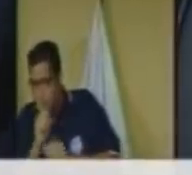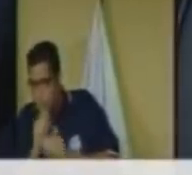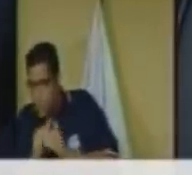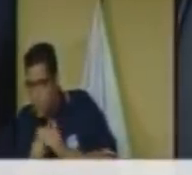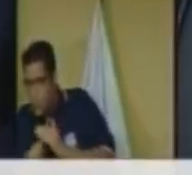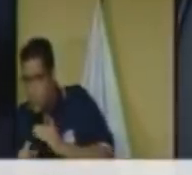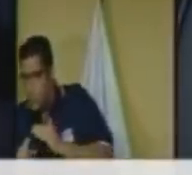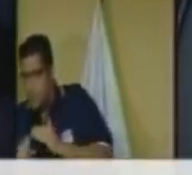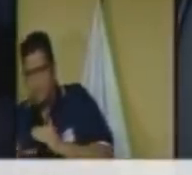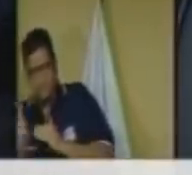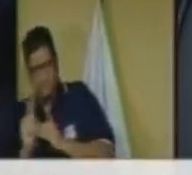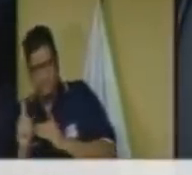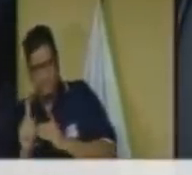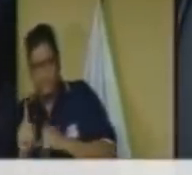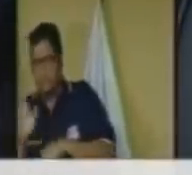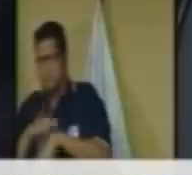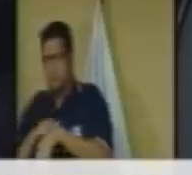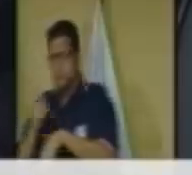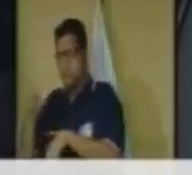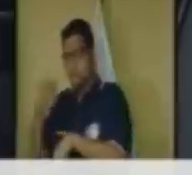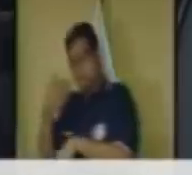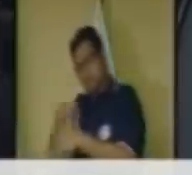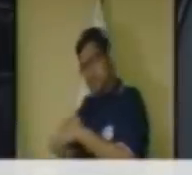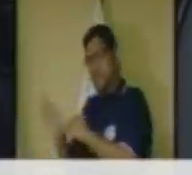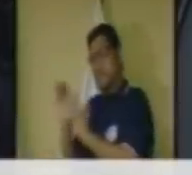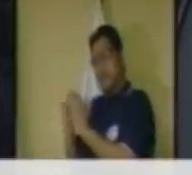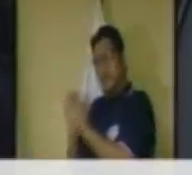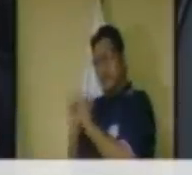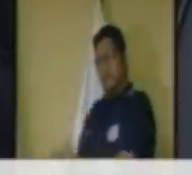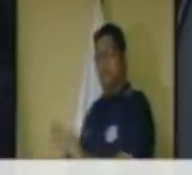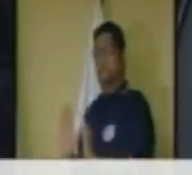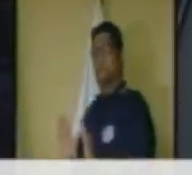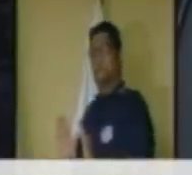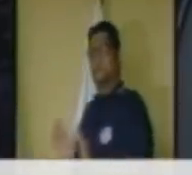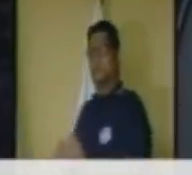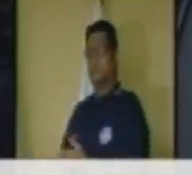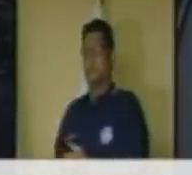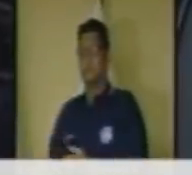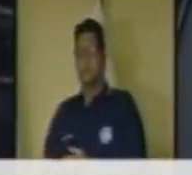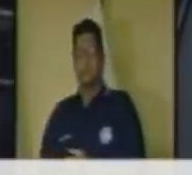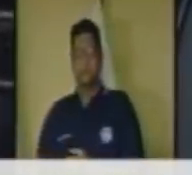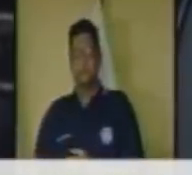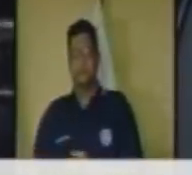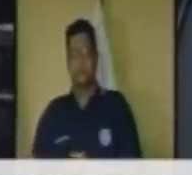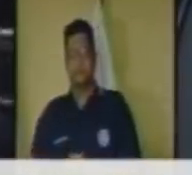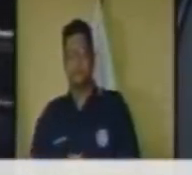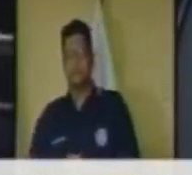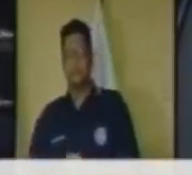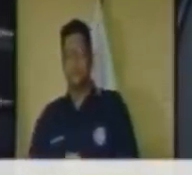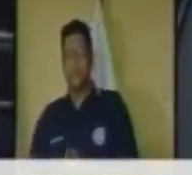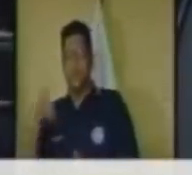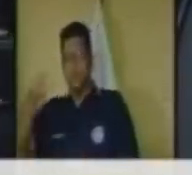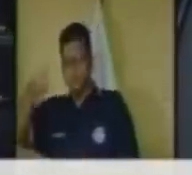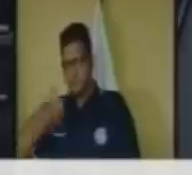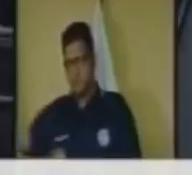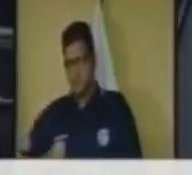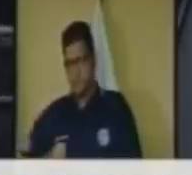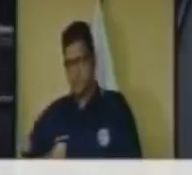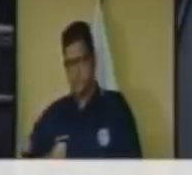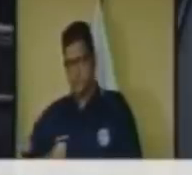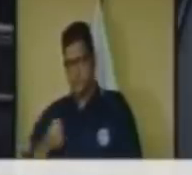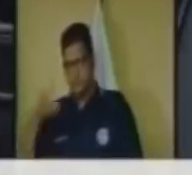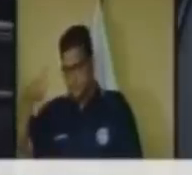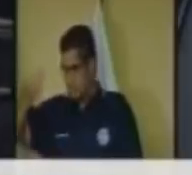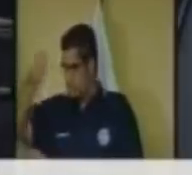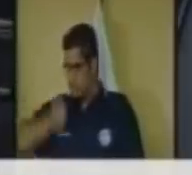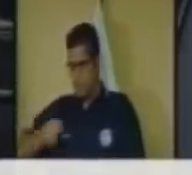cuarentena. ¿Cuál es la sanción? La sanción es obligarlos o simplemente llevárnoslo al hospital de